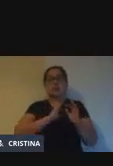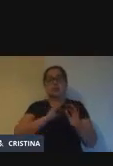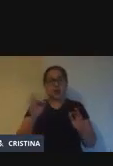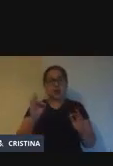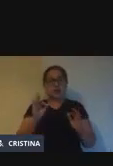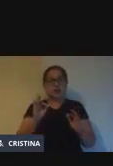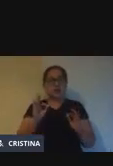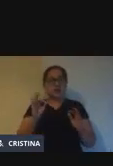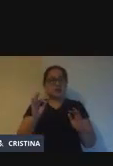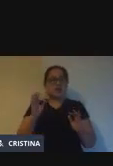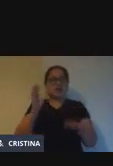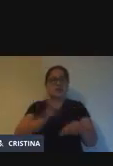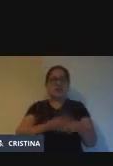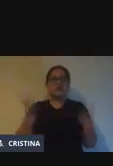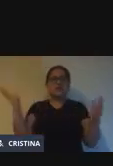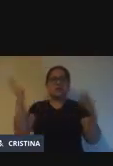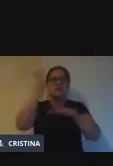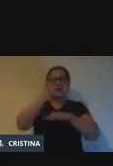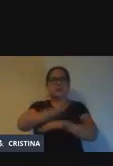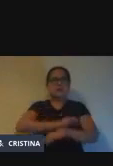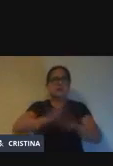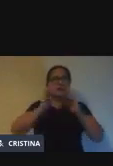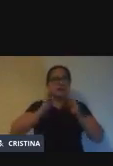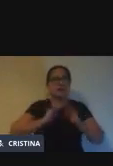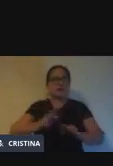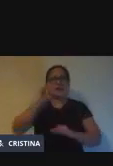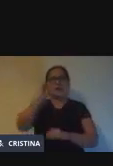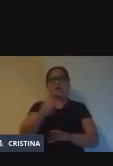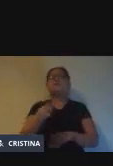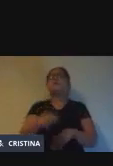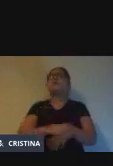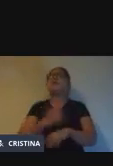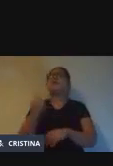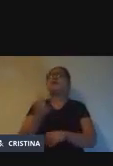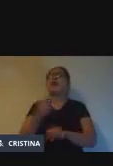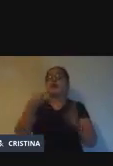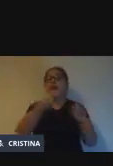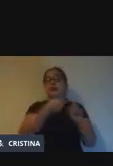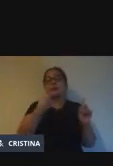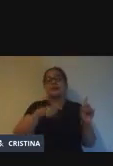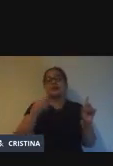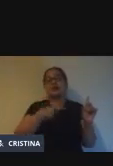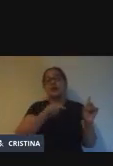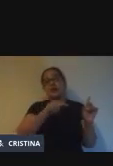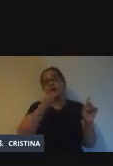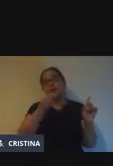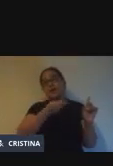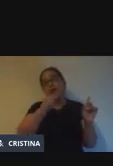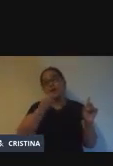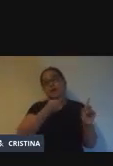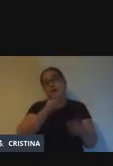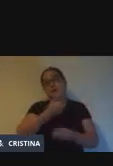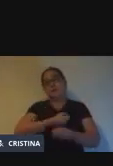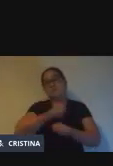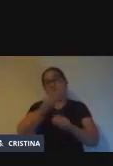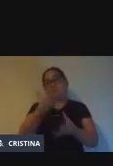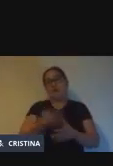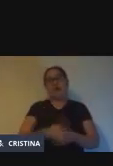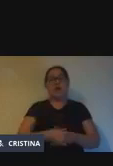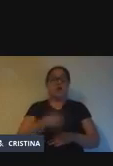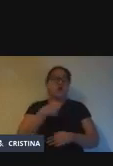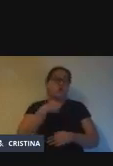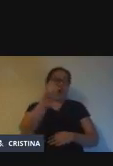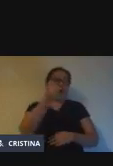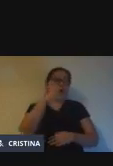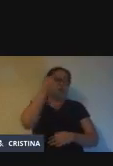hablaban. Fíjate nada más qué cosa, porque hablaban. ¿Será que por eso yo, como soy un merolico